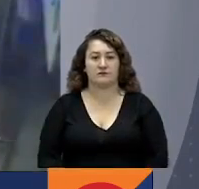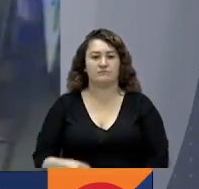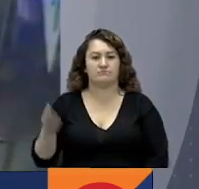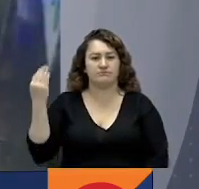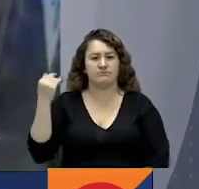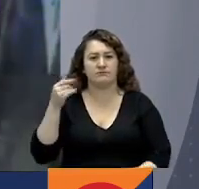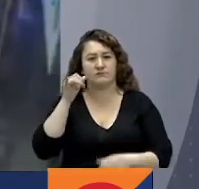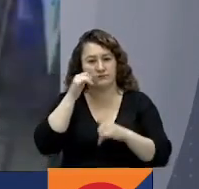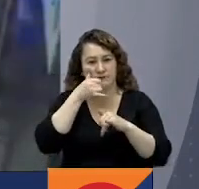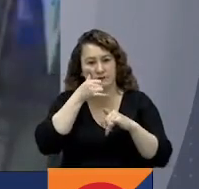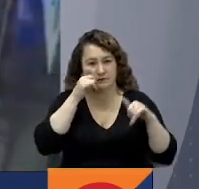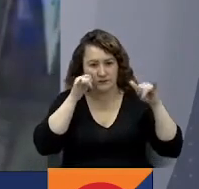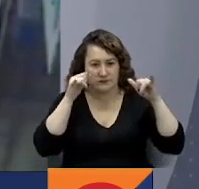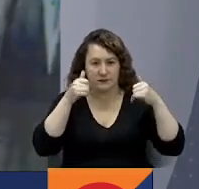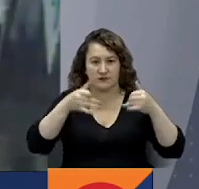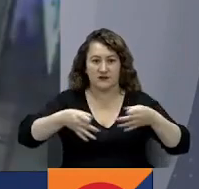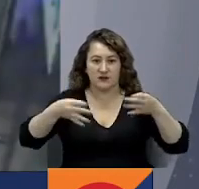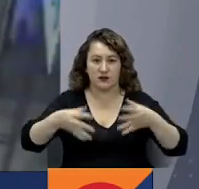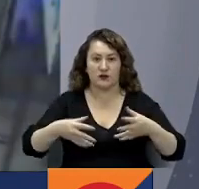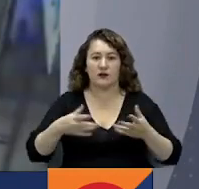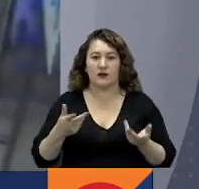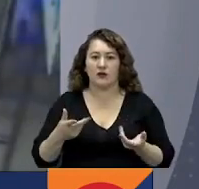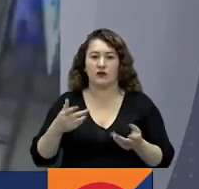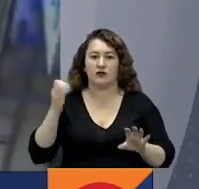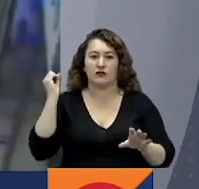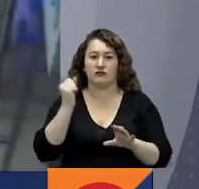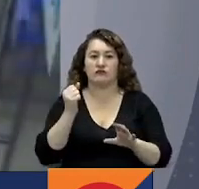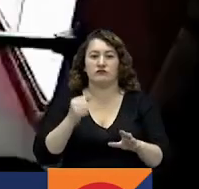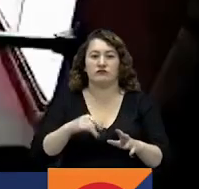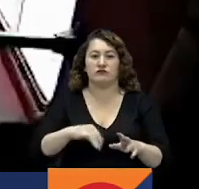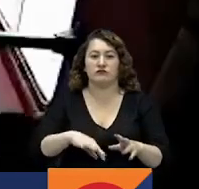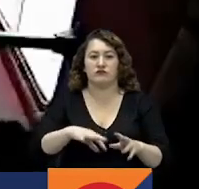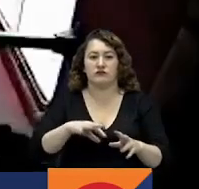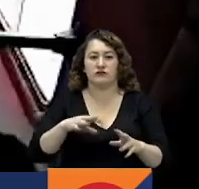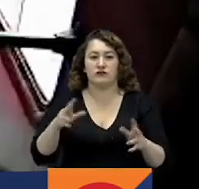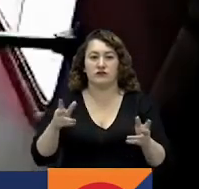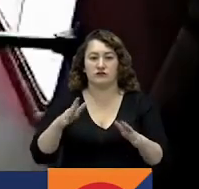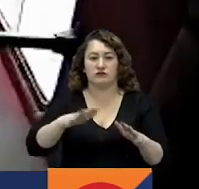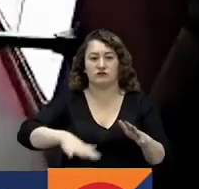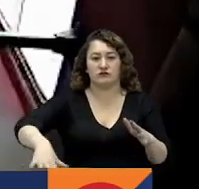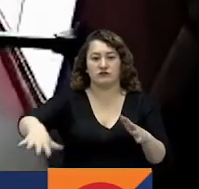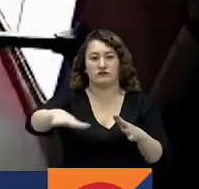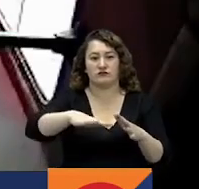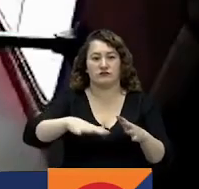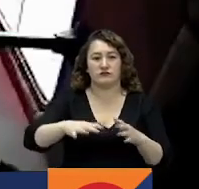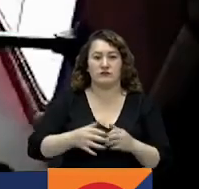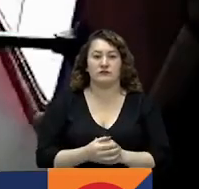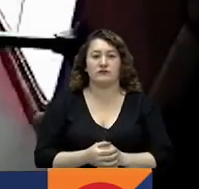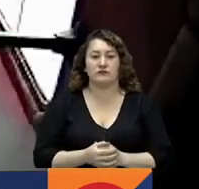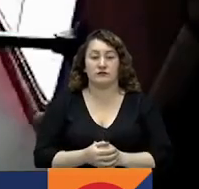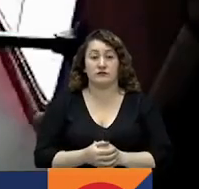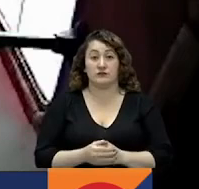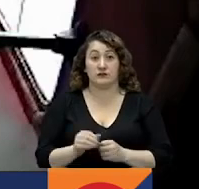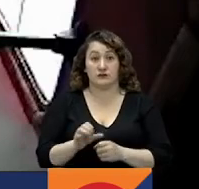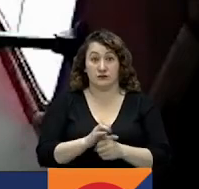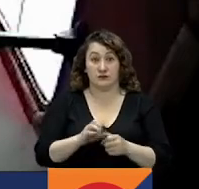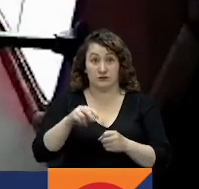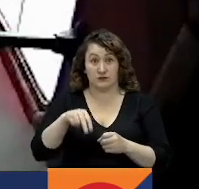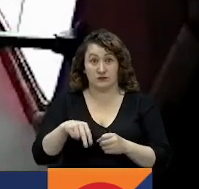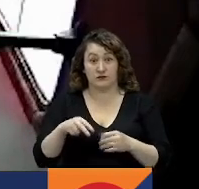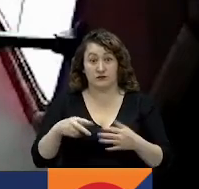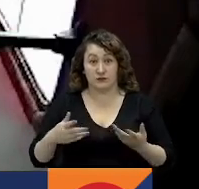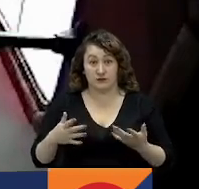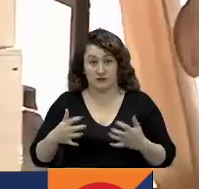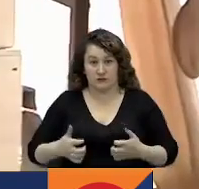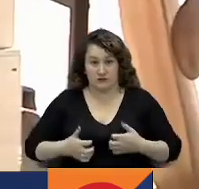de seguridad los atracos a mano armada en diferentes sectores del área metropolitana. La ciudadanía se encuentra atemorizada